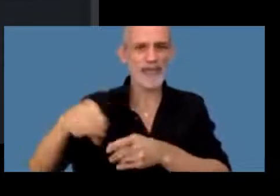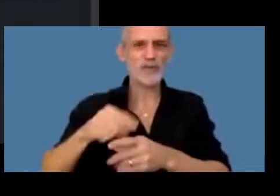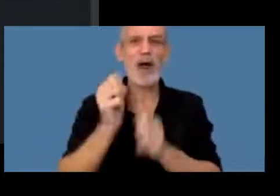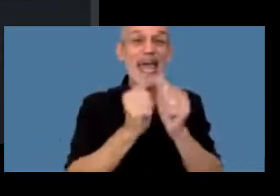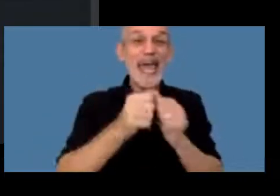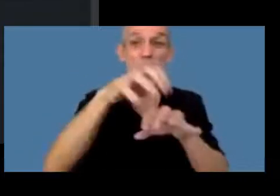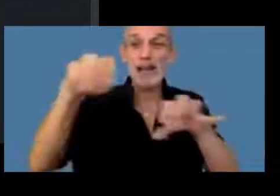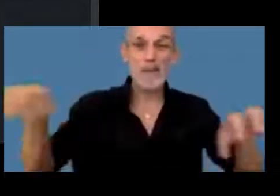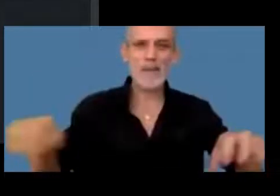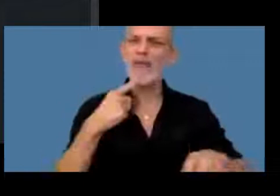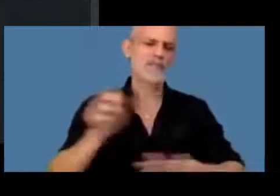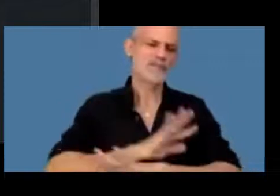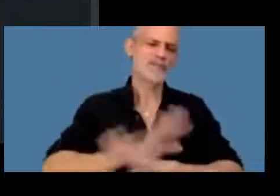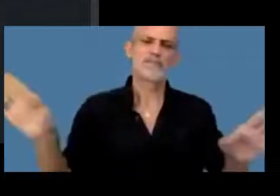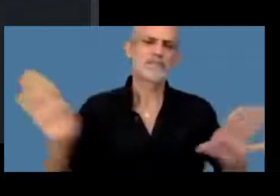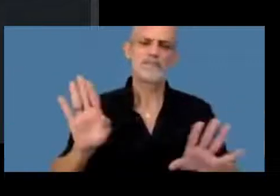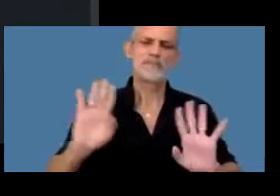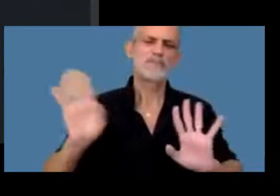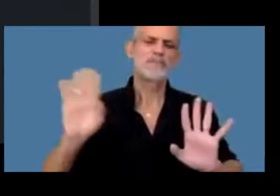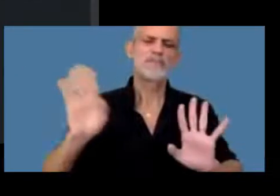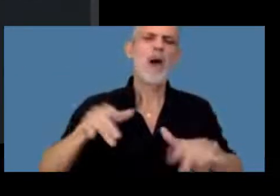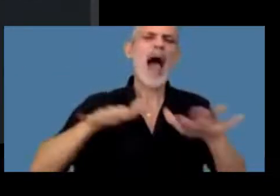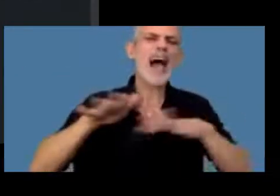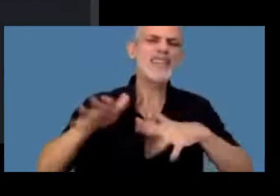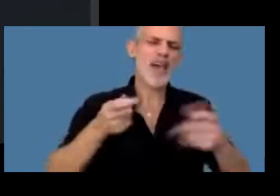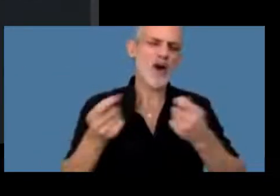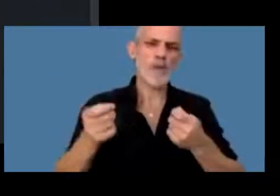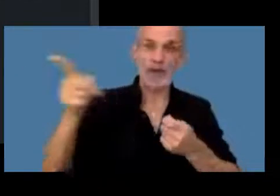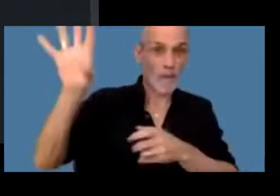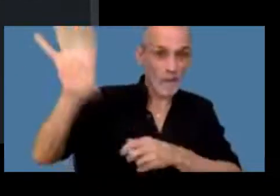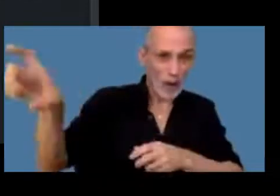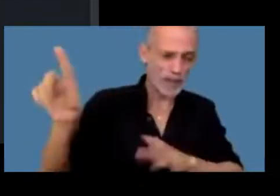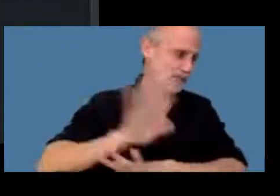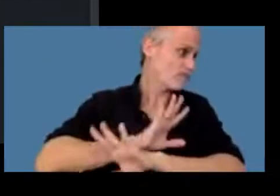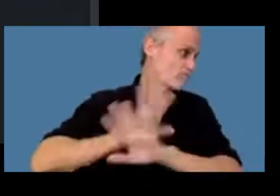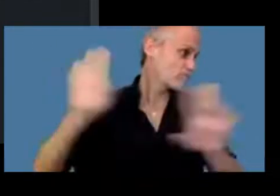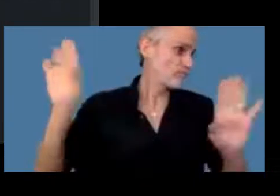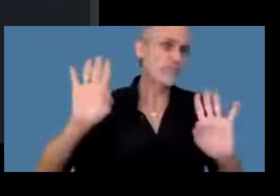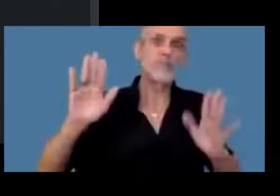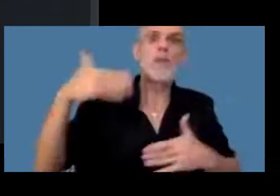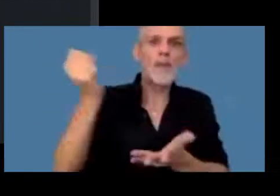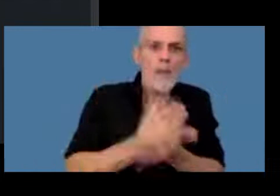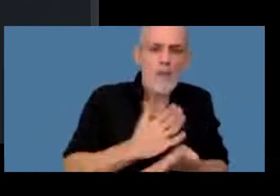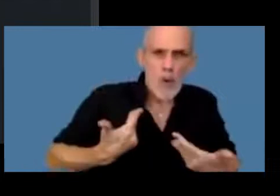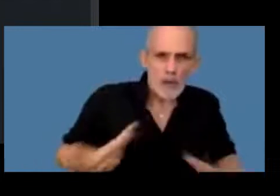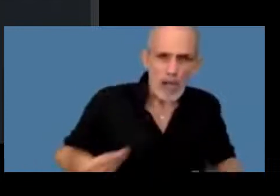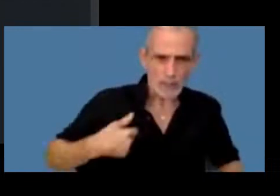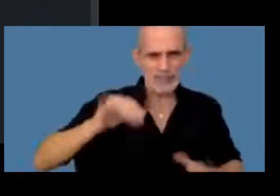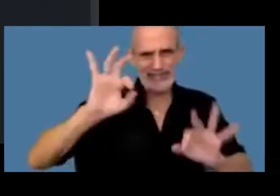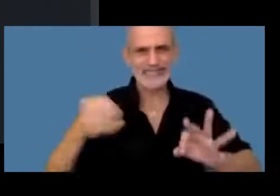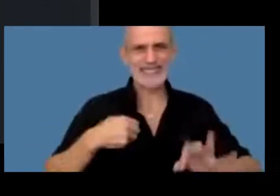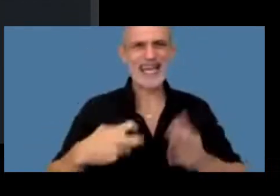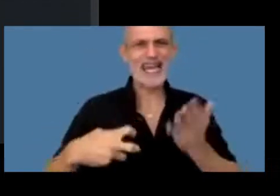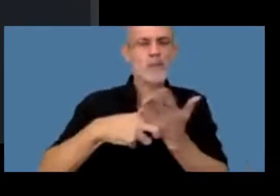que se van a borrar, no van a hacer más actividades comerciales con esa provincia, digamos, ¿no? Porque, lógico, a ver, yo reconozco que el fisco